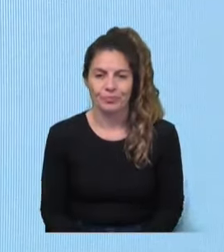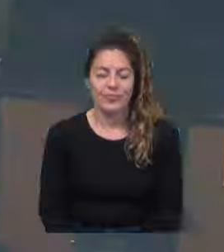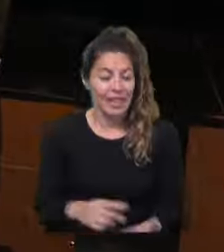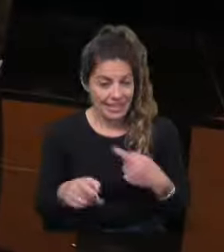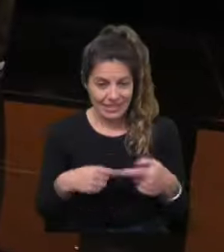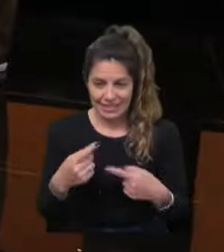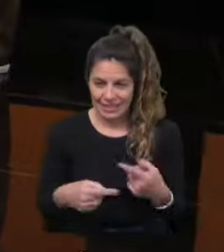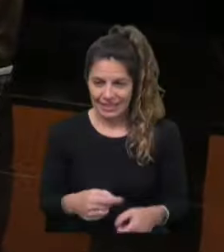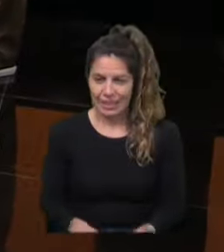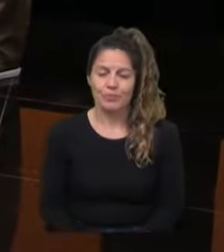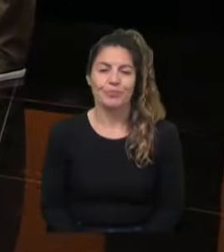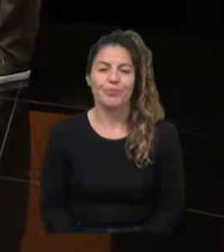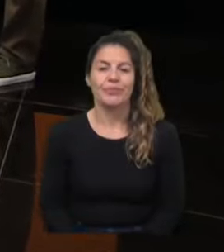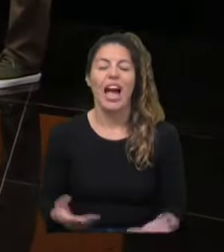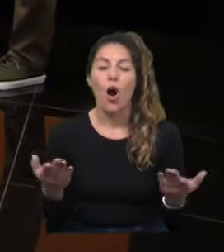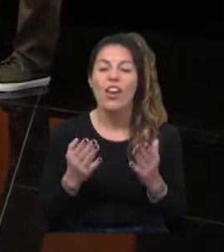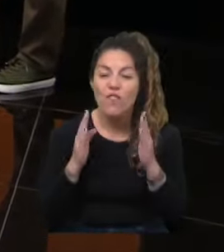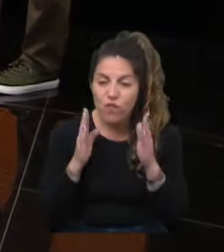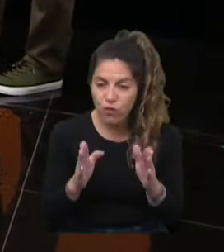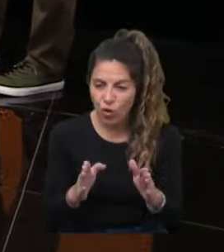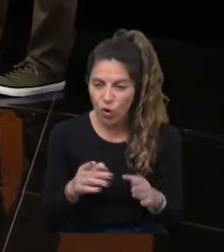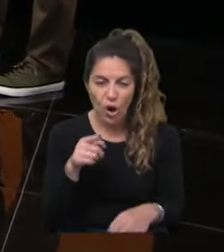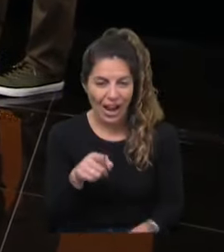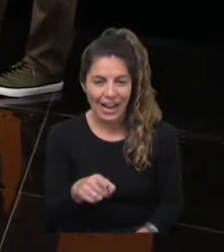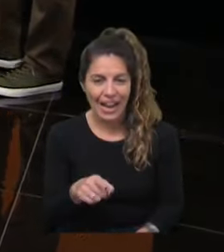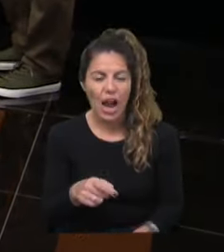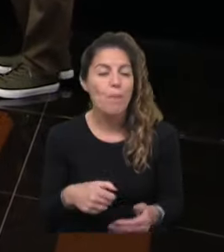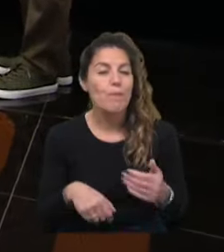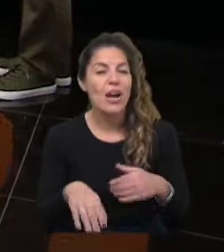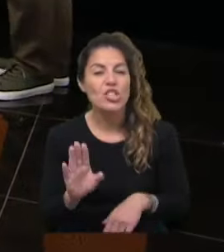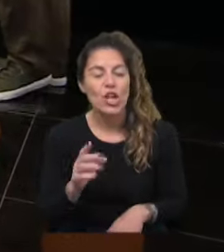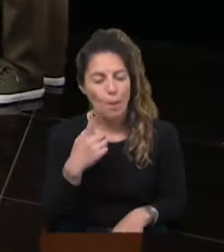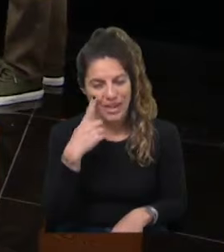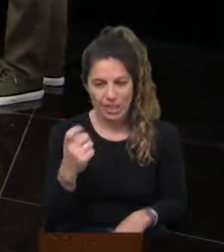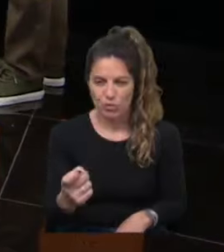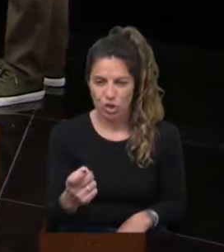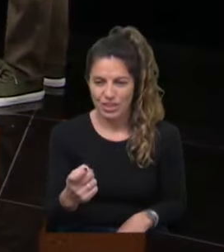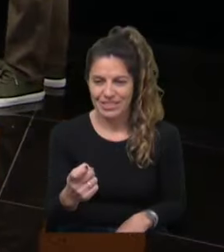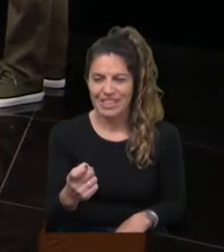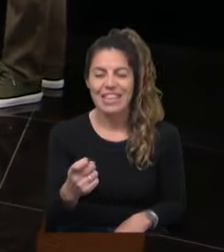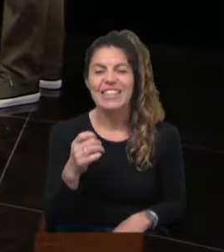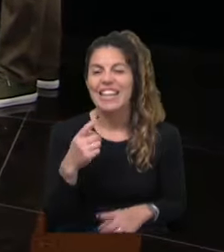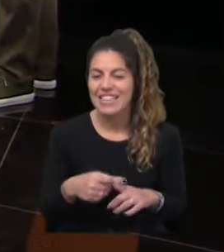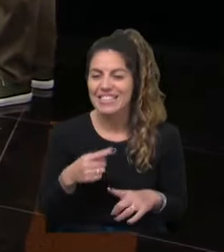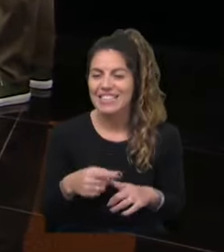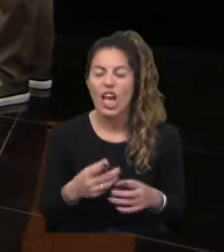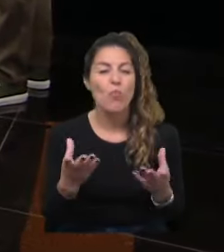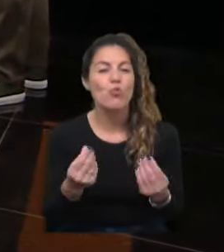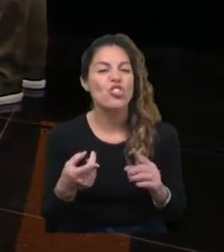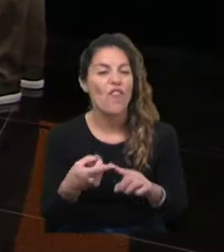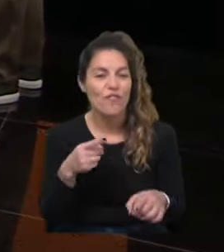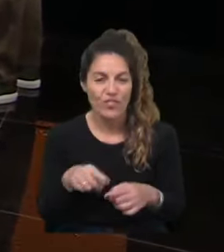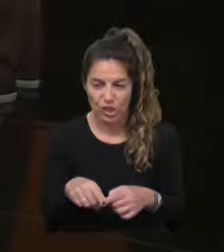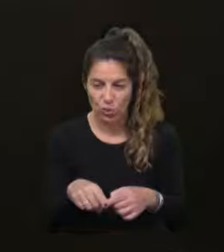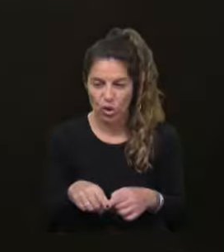siguiente entonces. Si les parece, vamos a hacer foco entonces acá en las mayores percepciones entonces de que existían muchos vínculos,